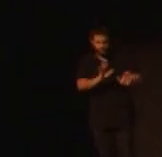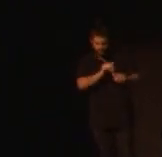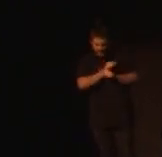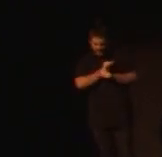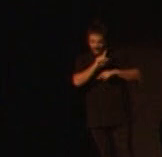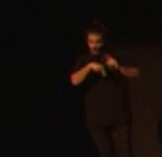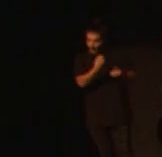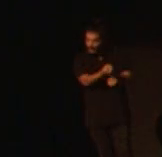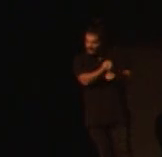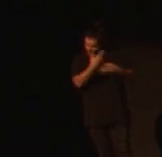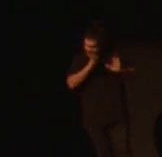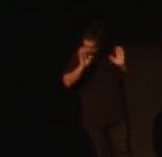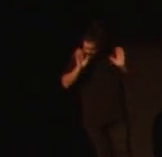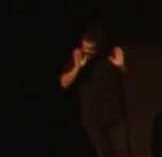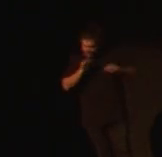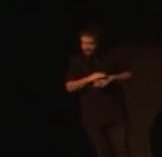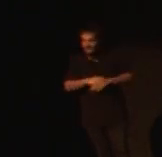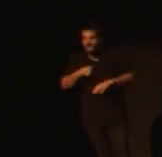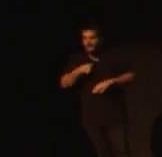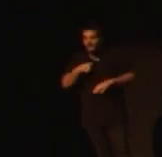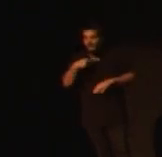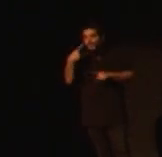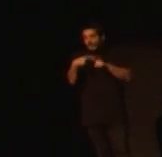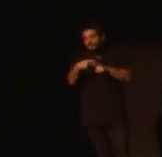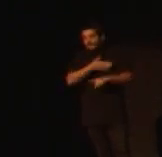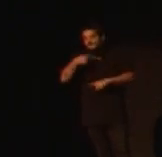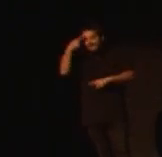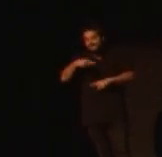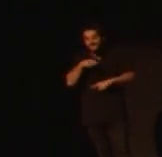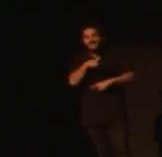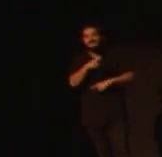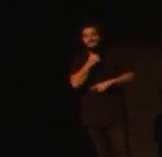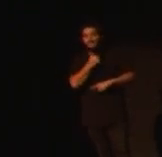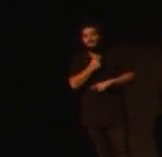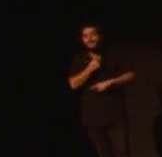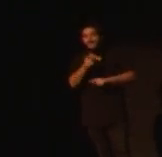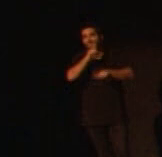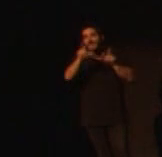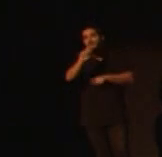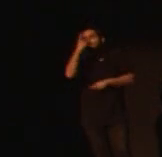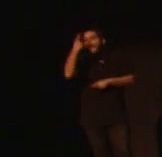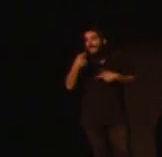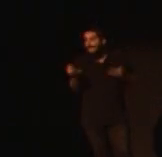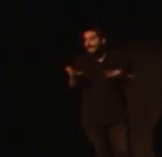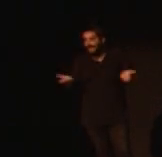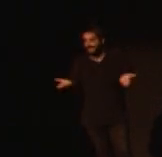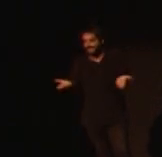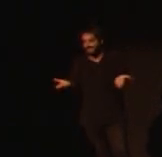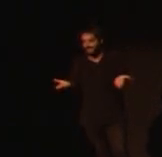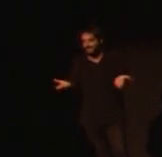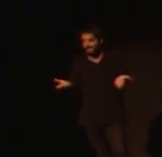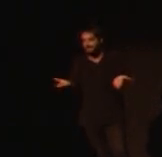que yo hay una cosa que realmente quiero saber. ¿El qué? ¿A ti qué es lo que más te gusta de viajar? Uy, ¿así de repente?